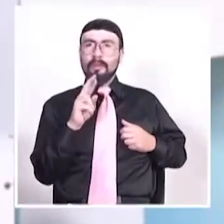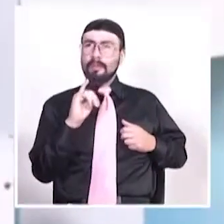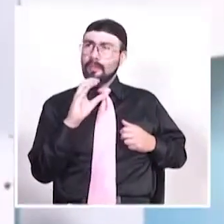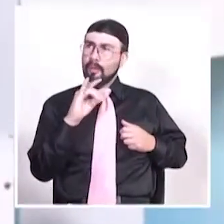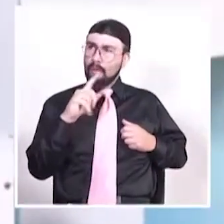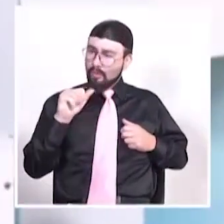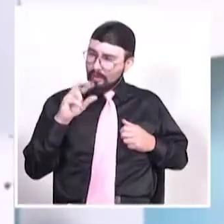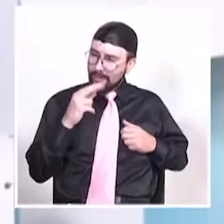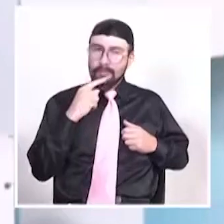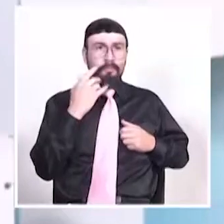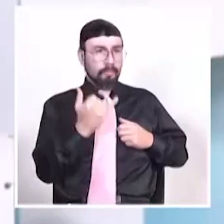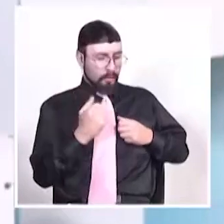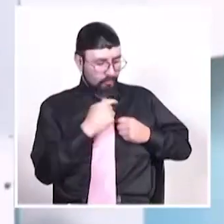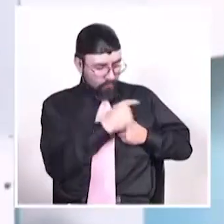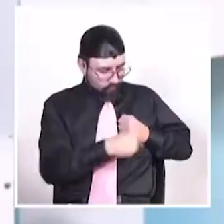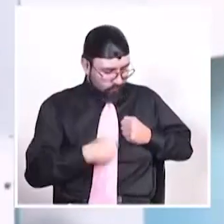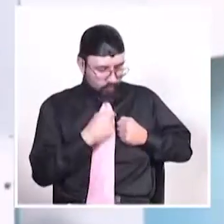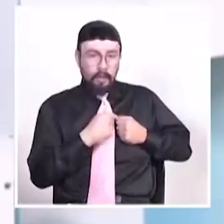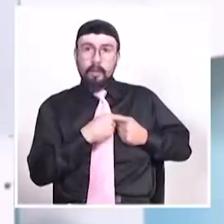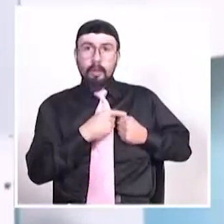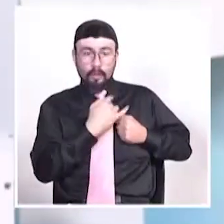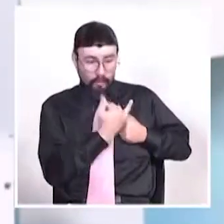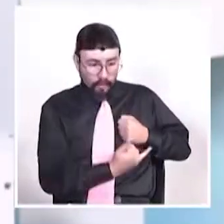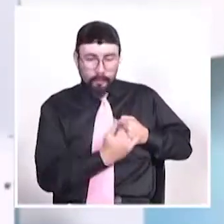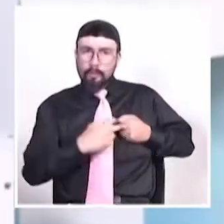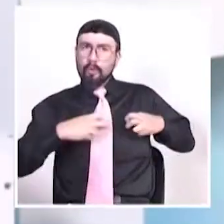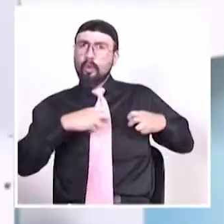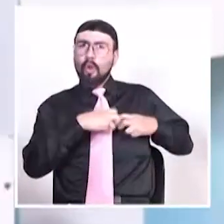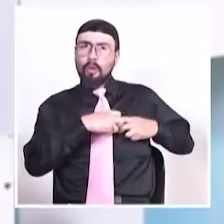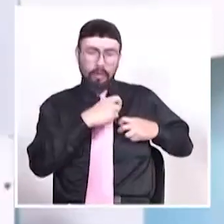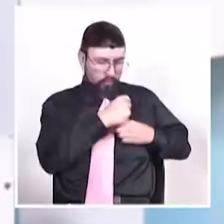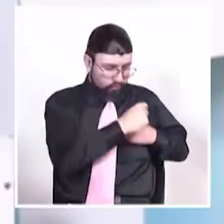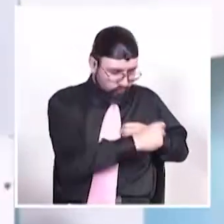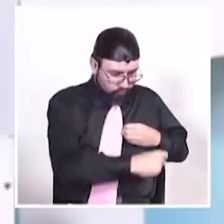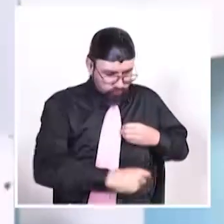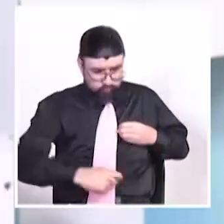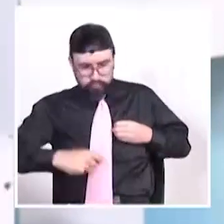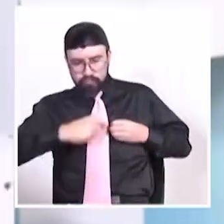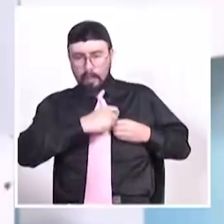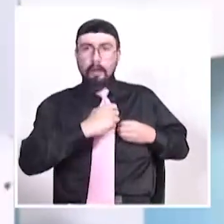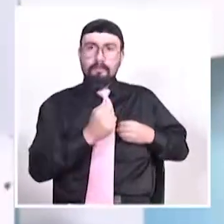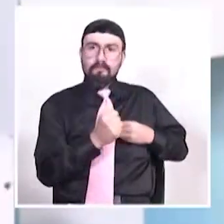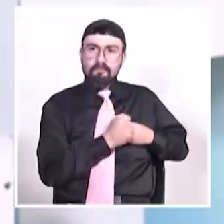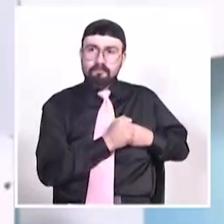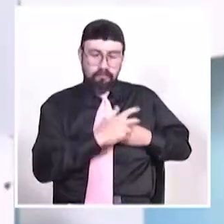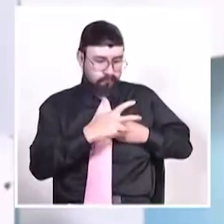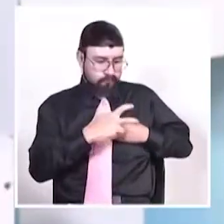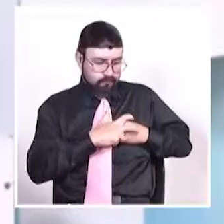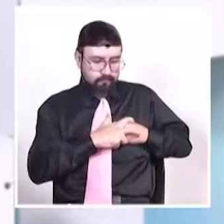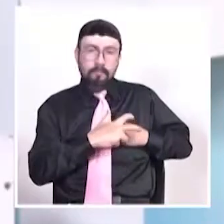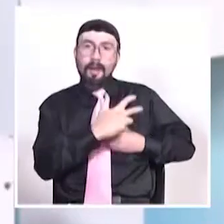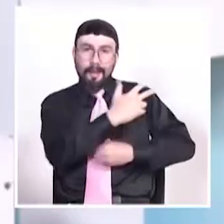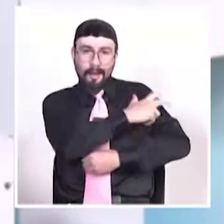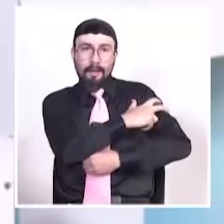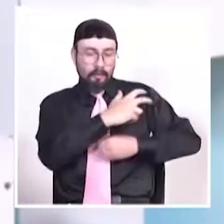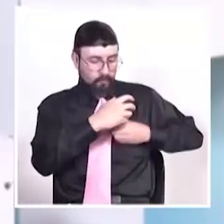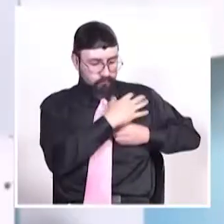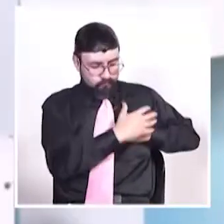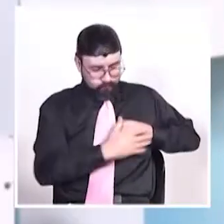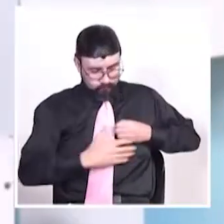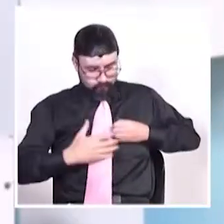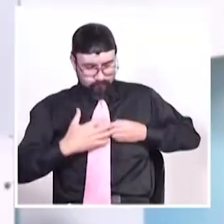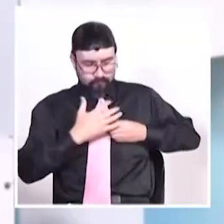por el haz de His para terminar la energía llevándola a todas las partes del corazón. Resulta que